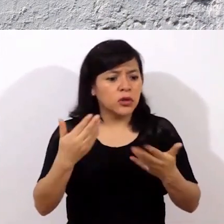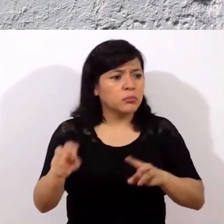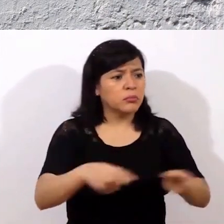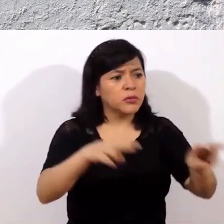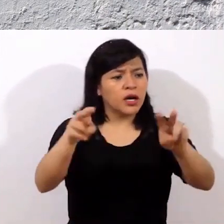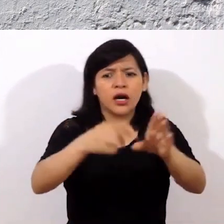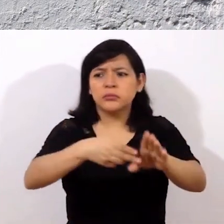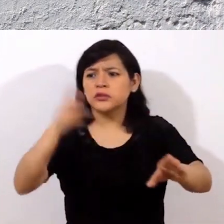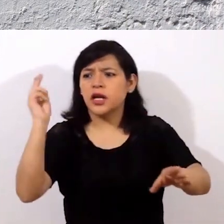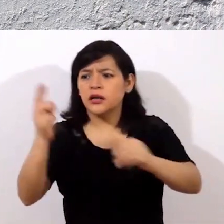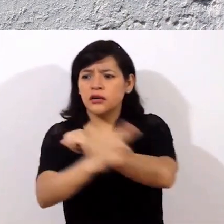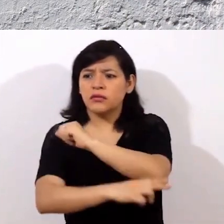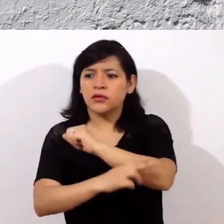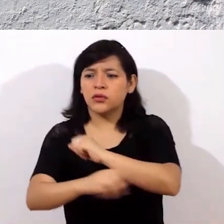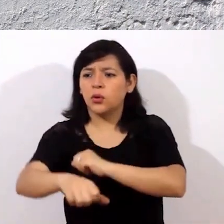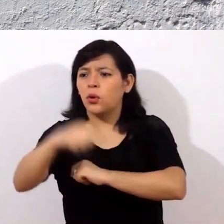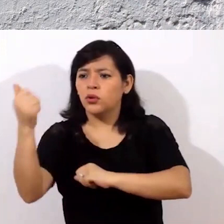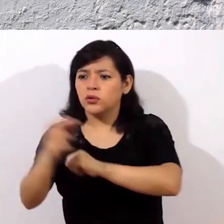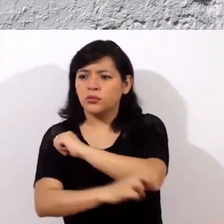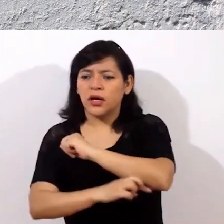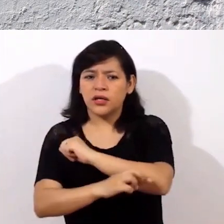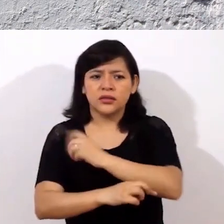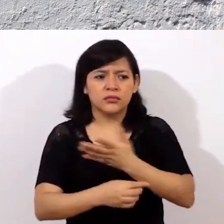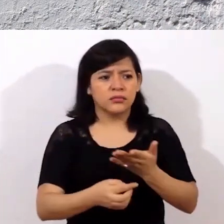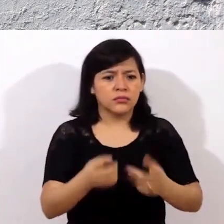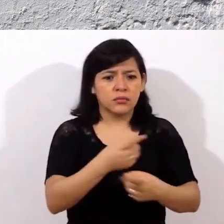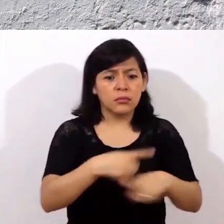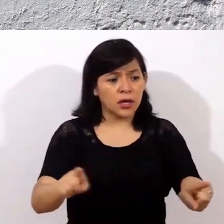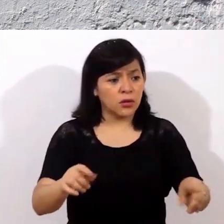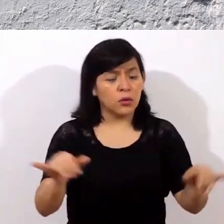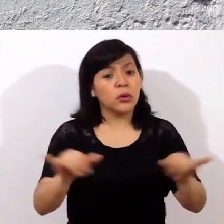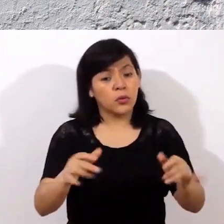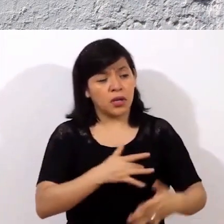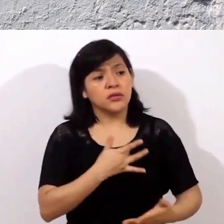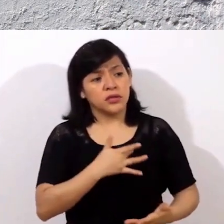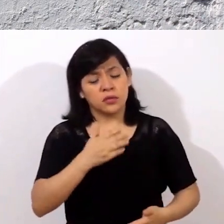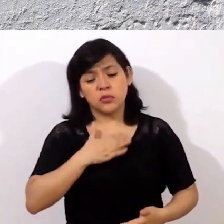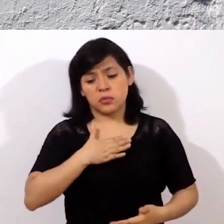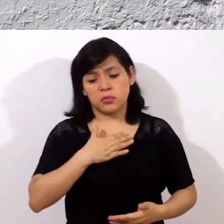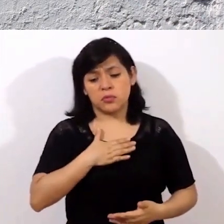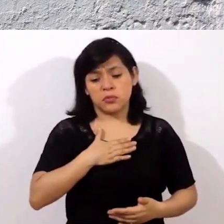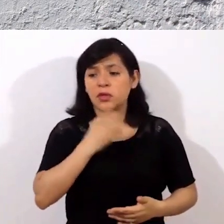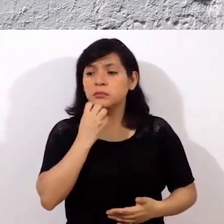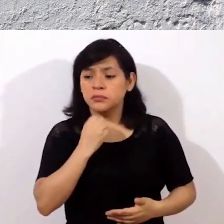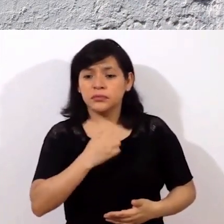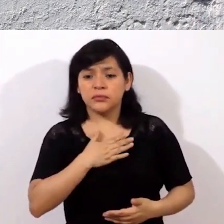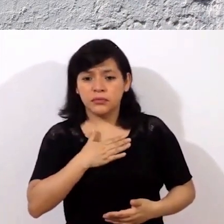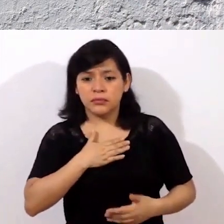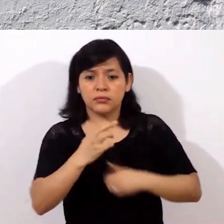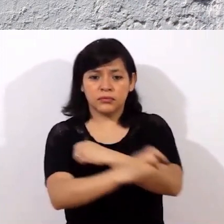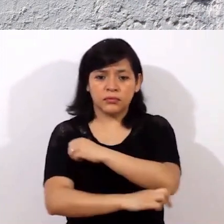nos consideraremos nacionales de un lugar, aunque estemos viviendo fuera de las fronteras